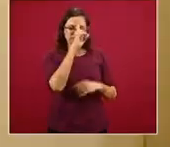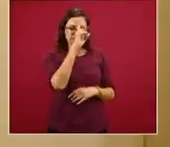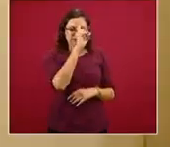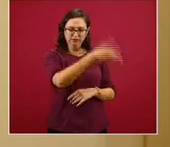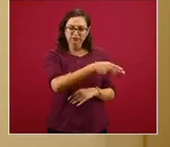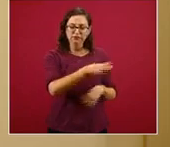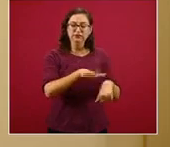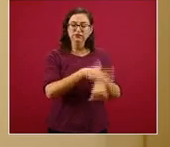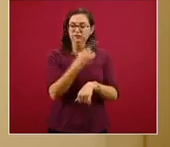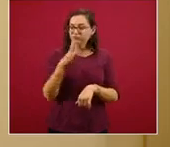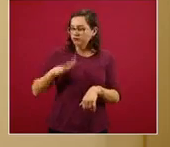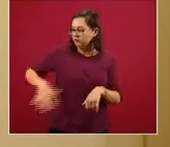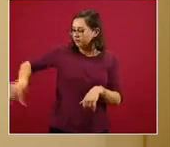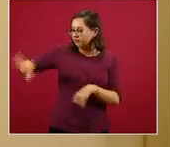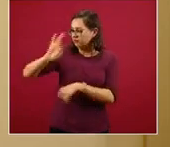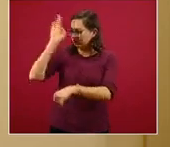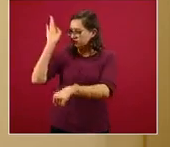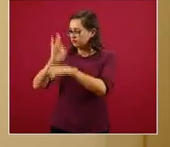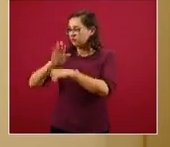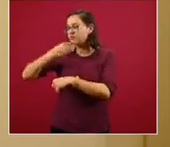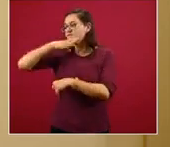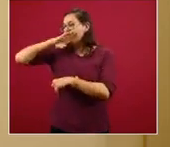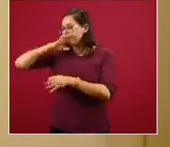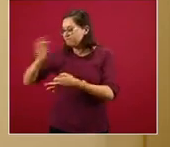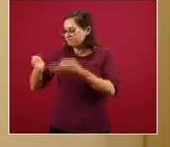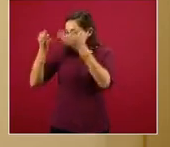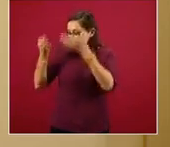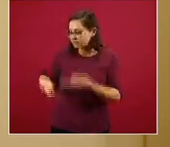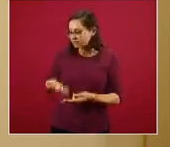como lo ha reconocido